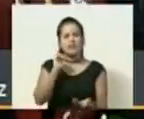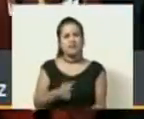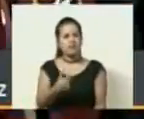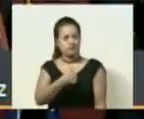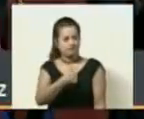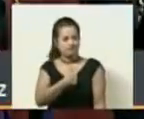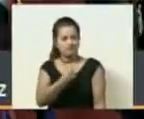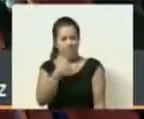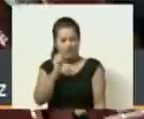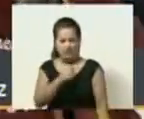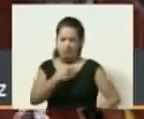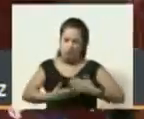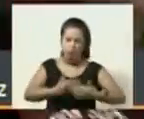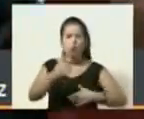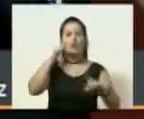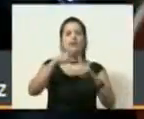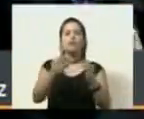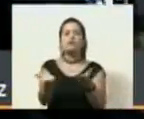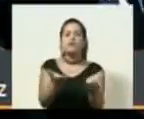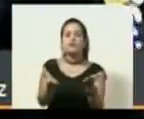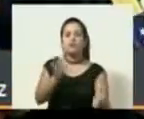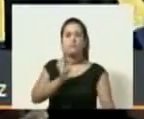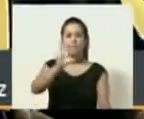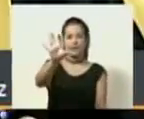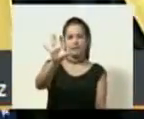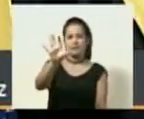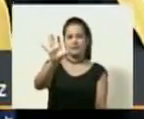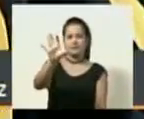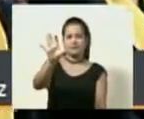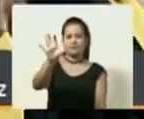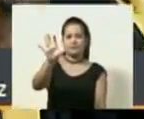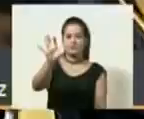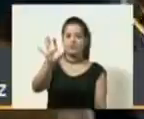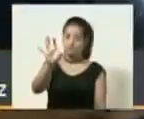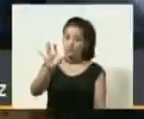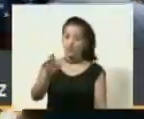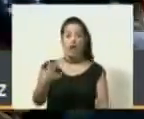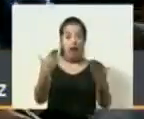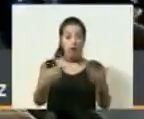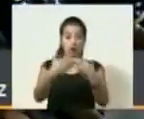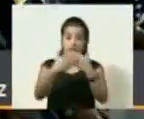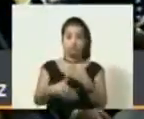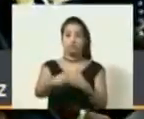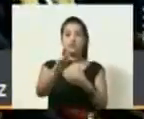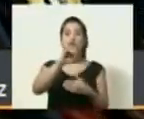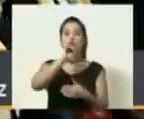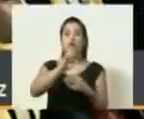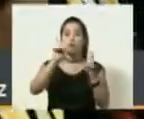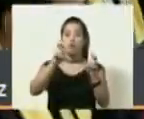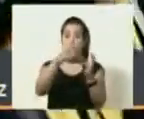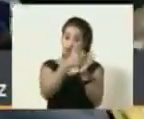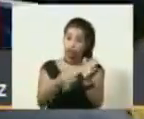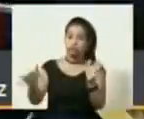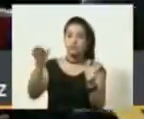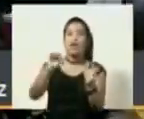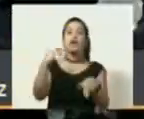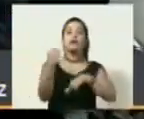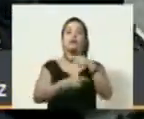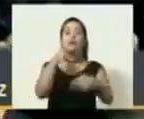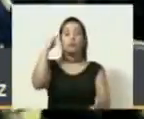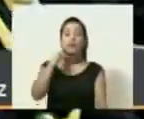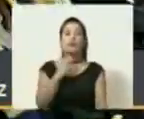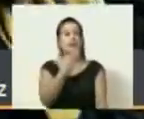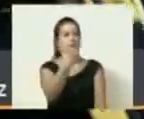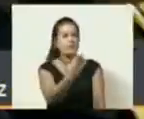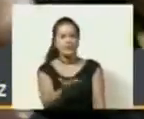productiva para servir a la transformación del país. Este nuevo ciclo histórico, la Revolución Bolivariana, reclama